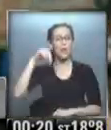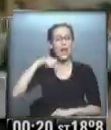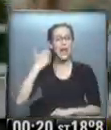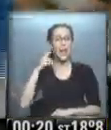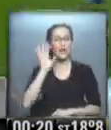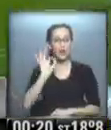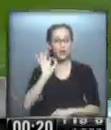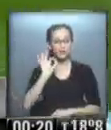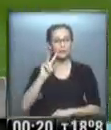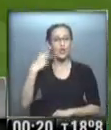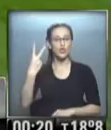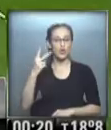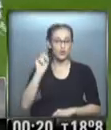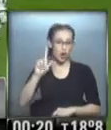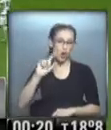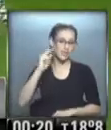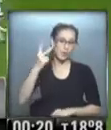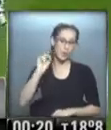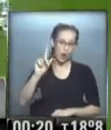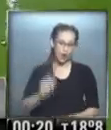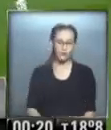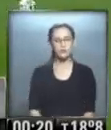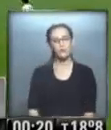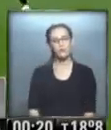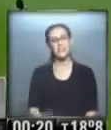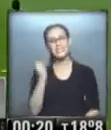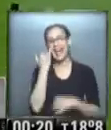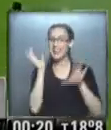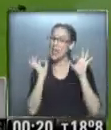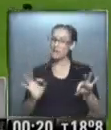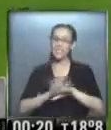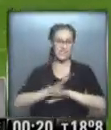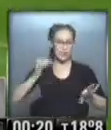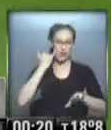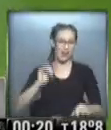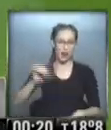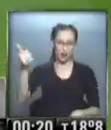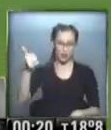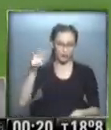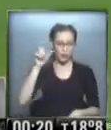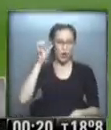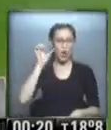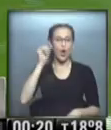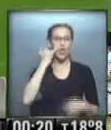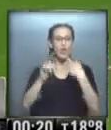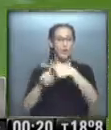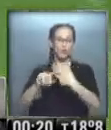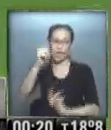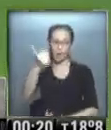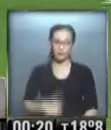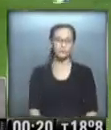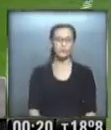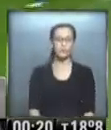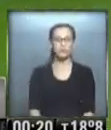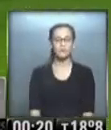marcar el 2-0 definitivo. Ya en este partido, recién había ingresado por Mauro Óbolo y marcaba